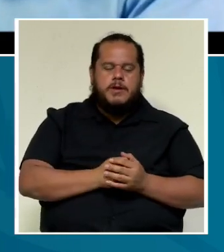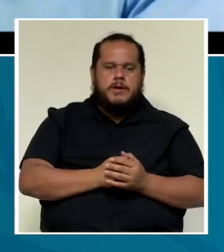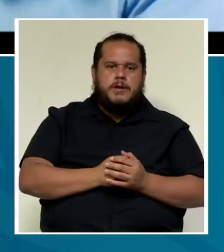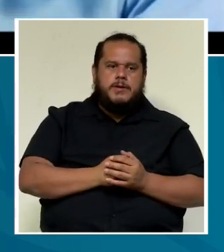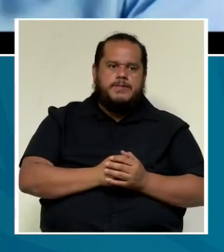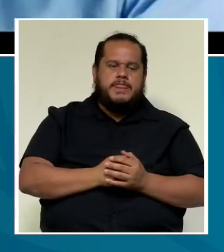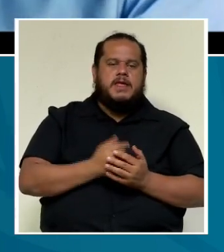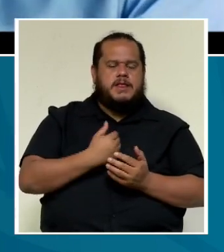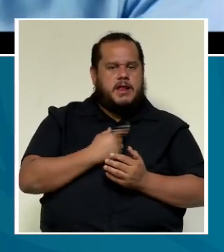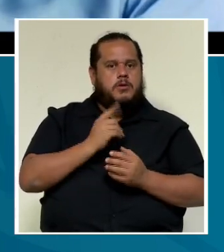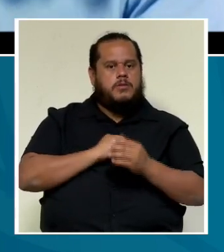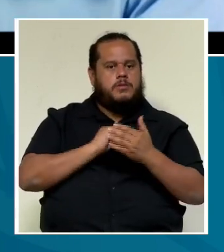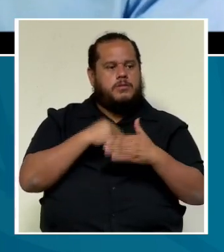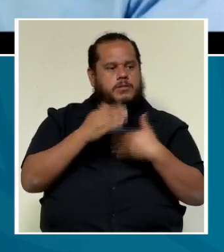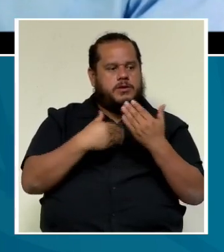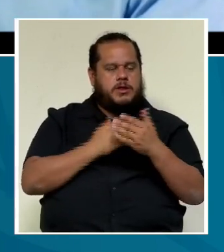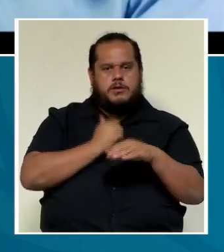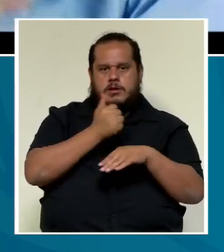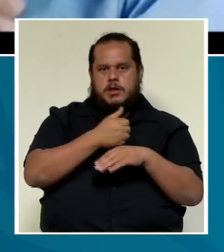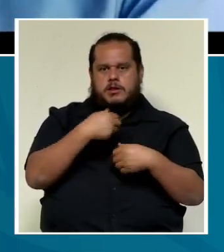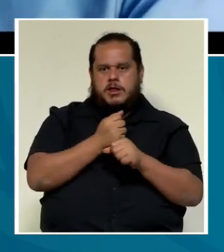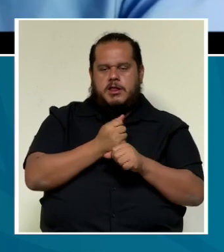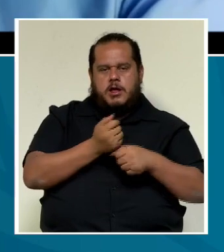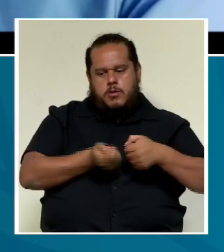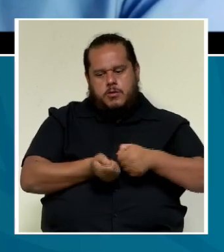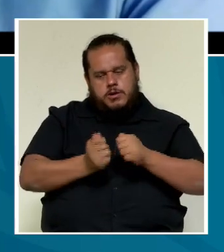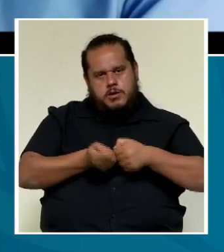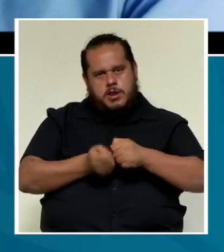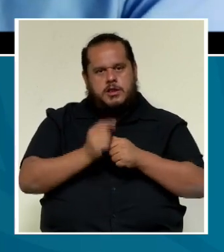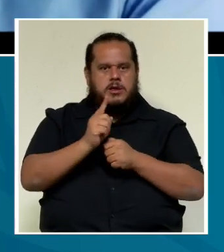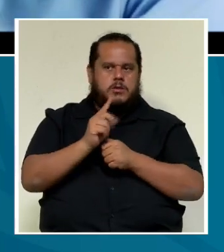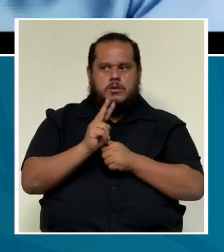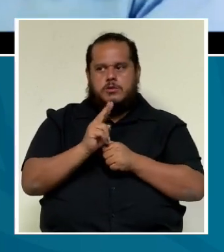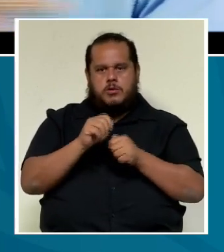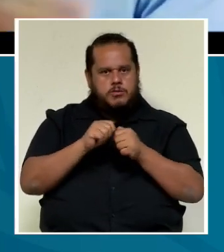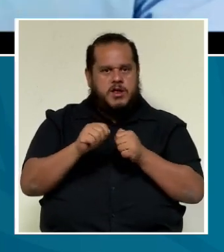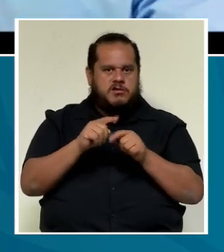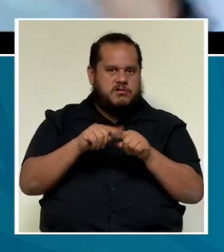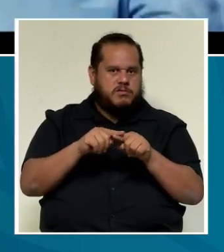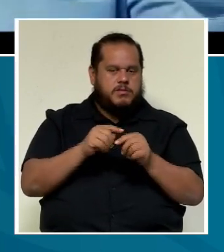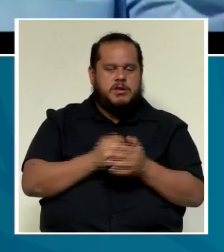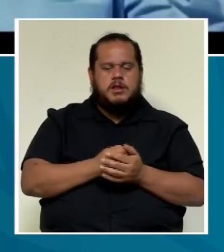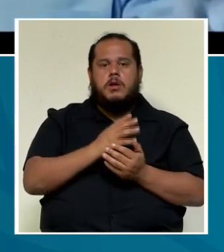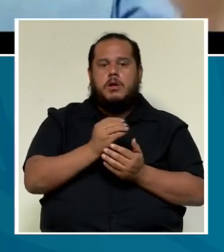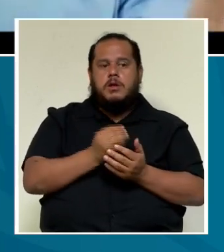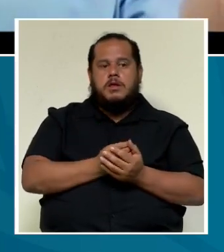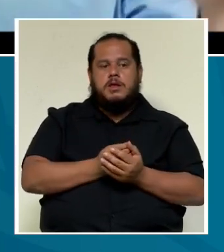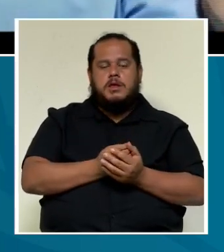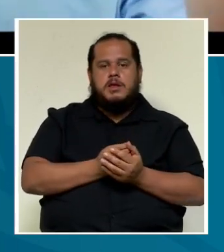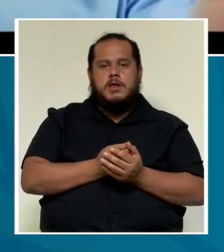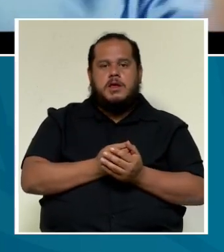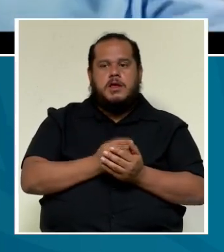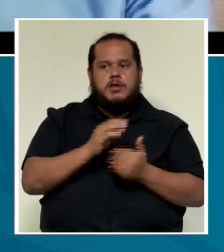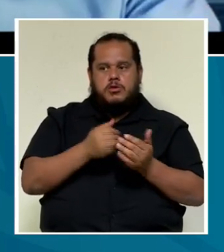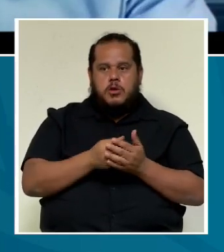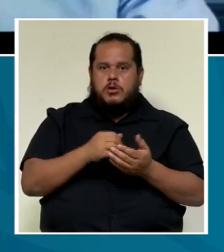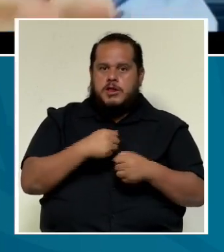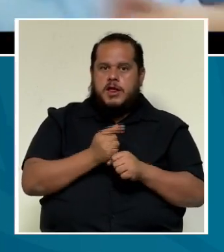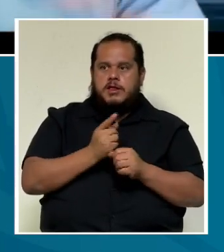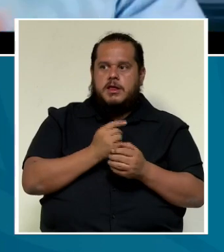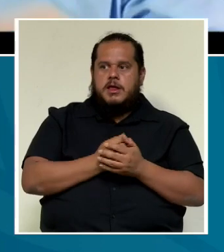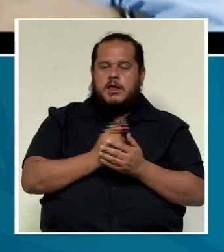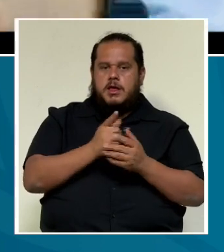proceso de instalación en donde se hace una excavación del orden de 1 o 2 metros dependiendo, y el conductor se coloca en una trinchera